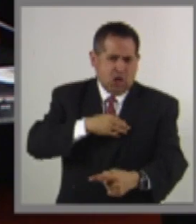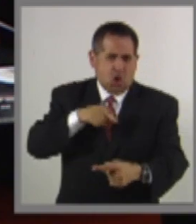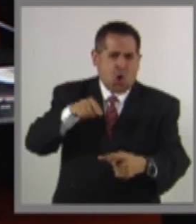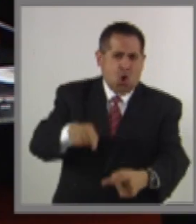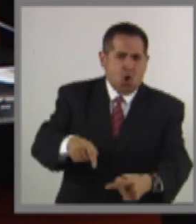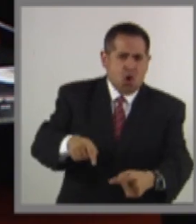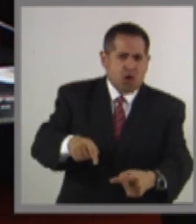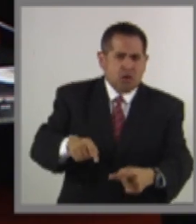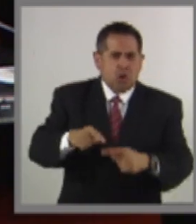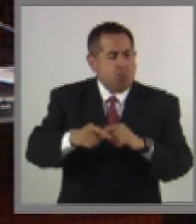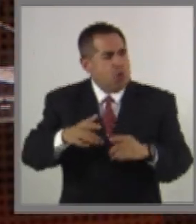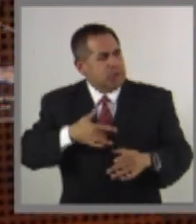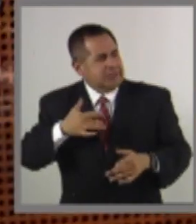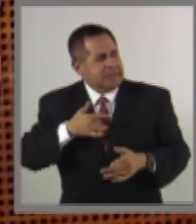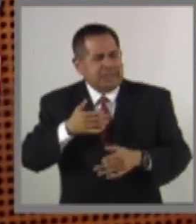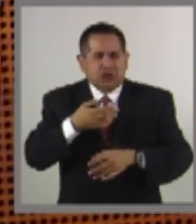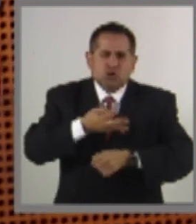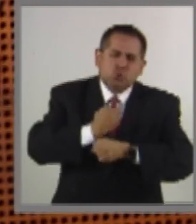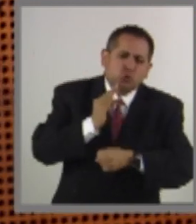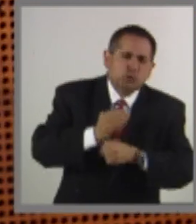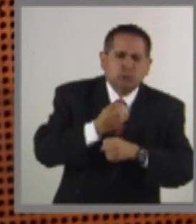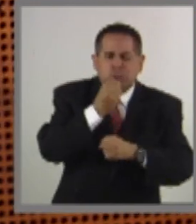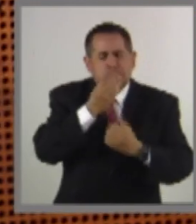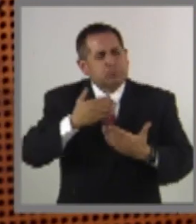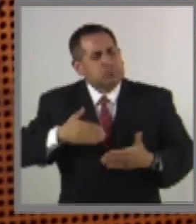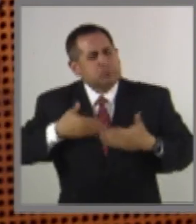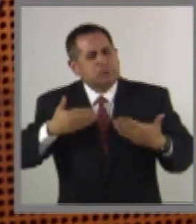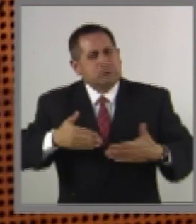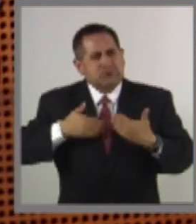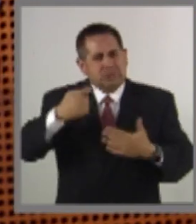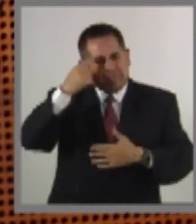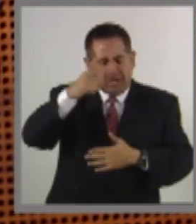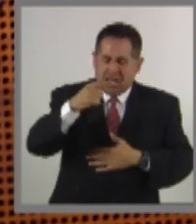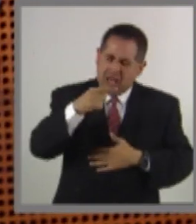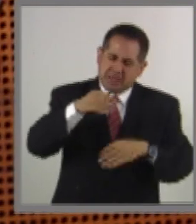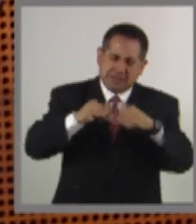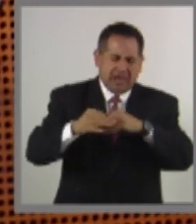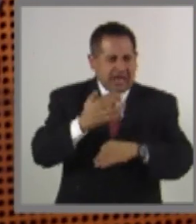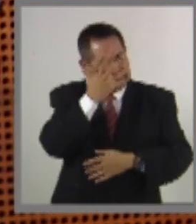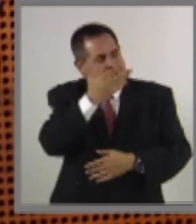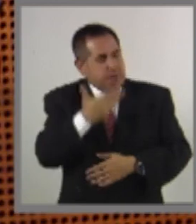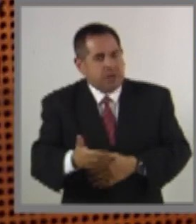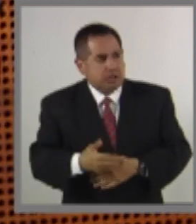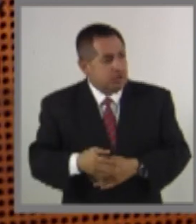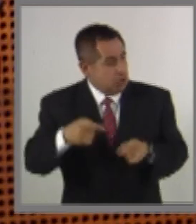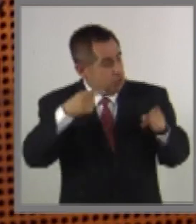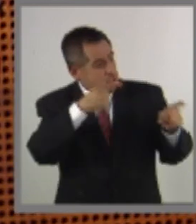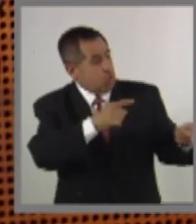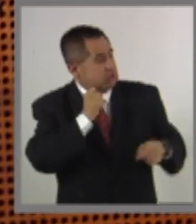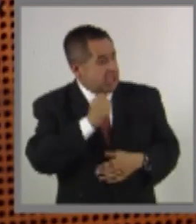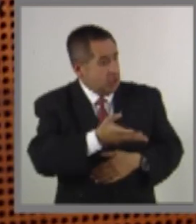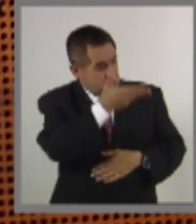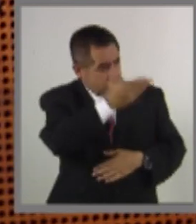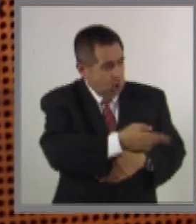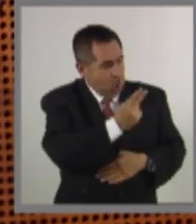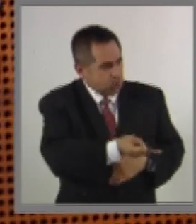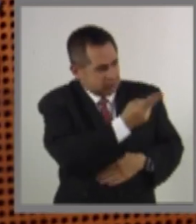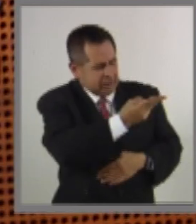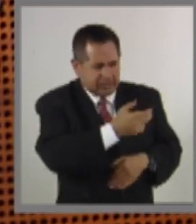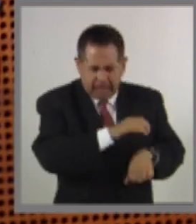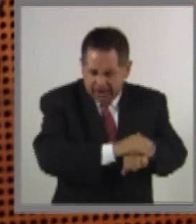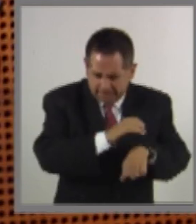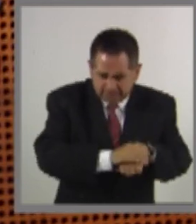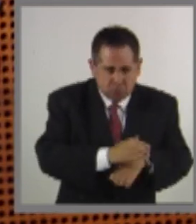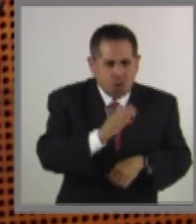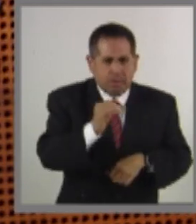el suficiente sentido del humor para tomarse las cosas en serio. Y tú, senador, usted, amigo